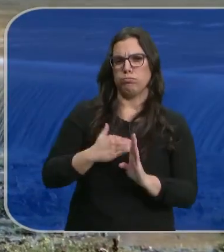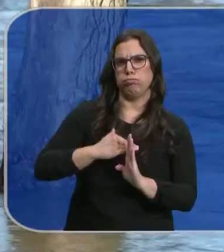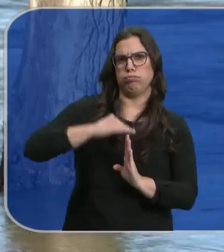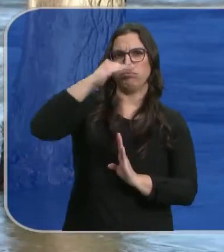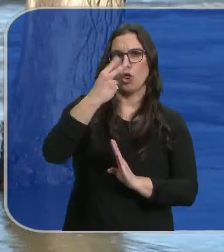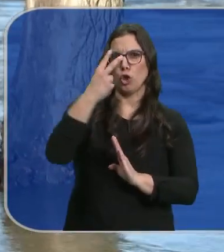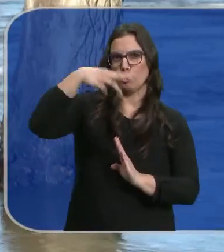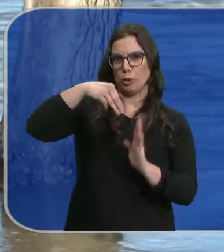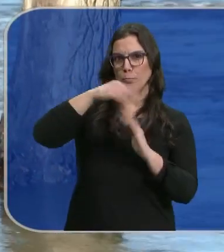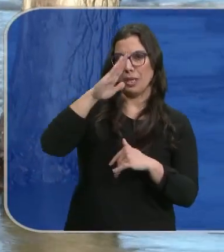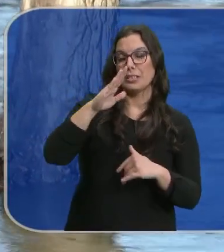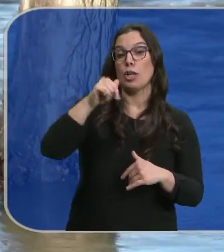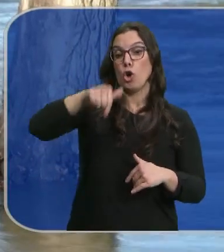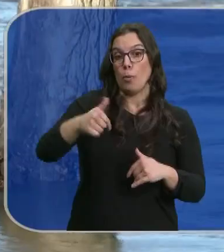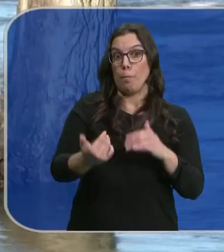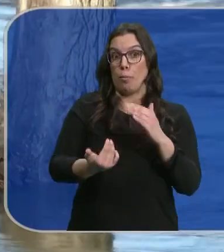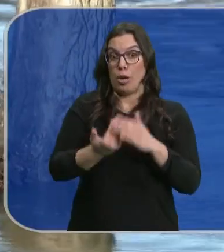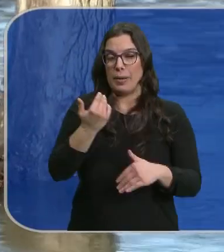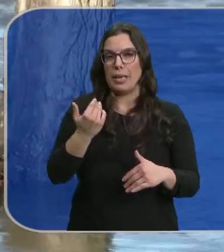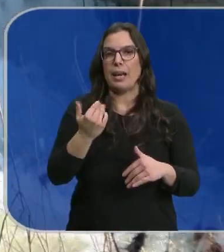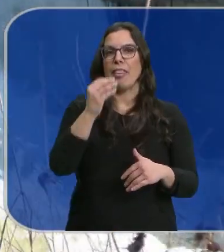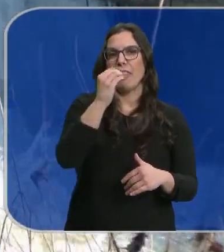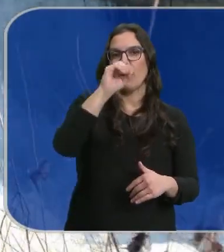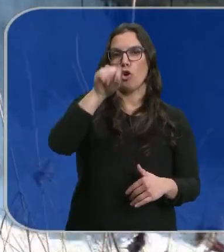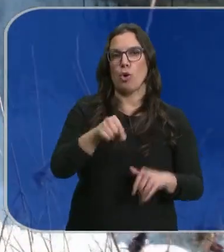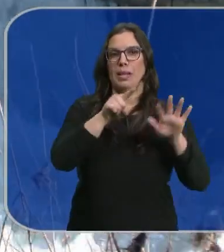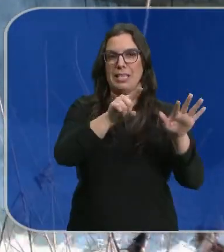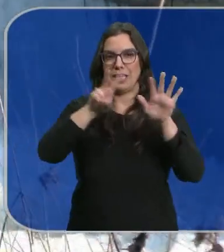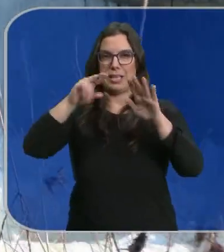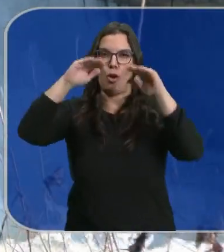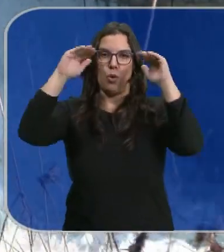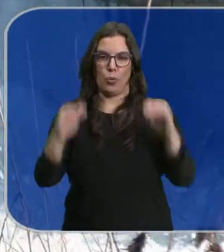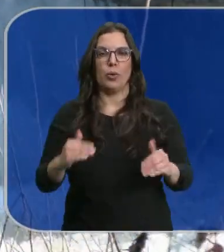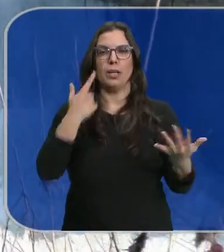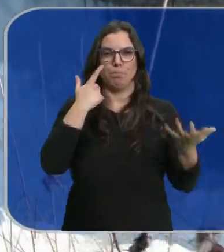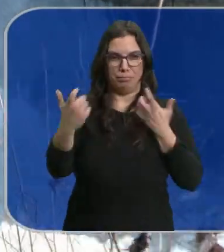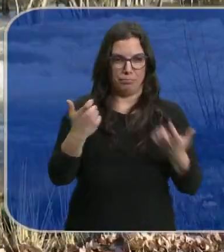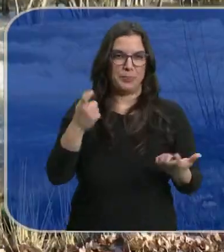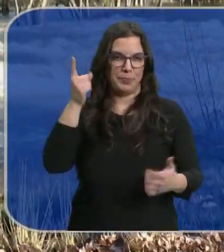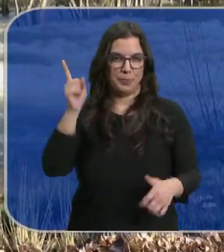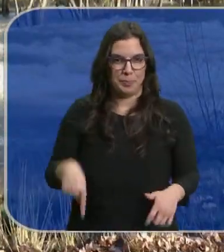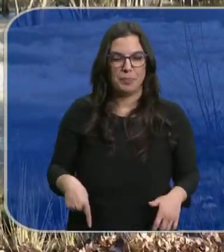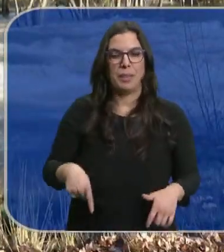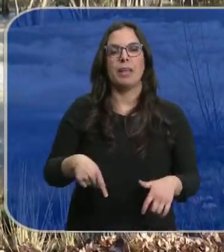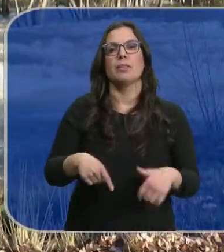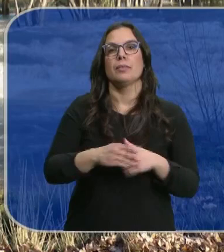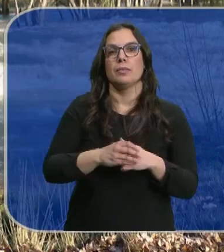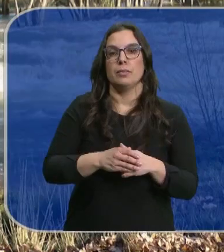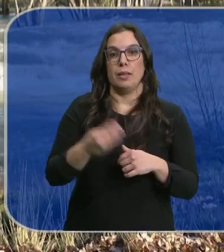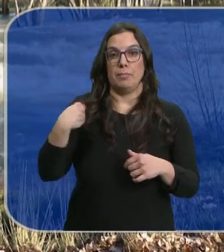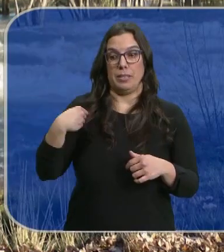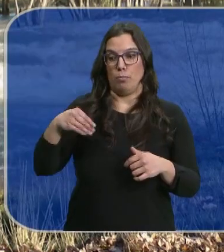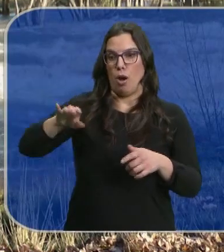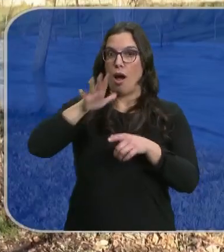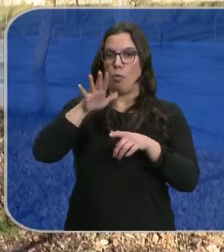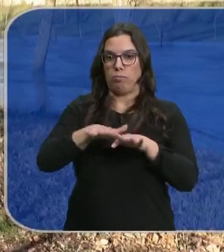2 metros y hoy a primera hora de la mañana marcaba 0,67. Una mejoría muy evidente también en el suelo. El agua llegaba a mis